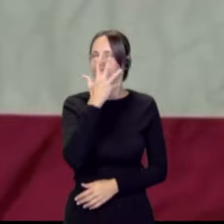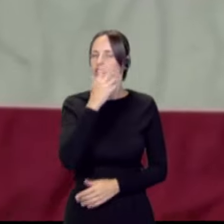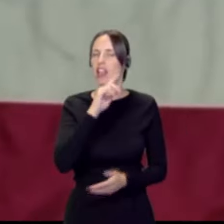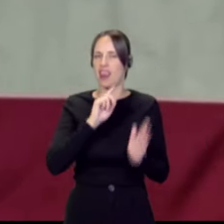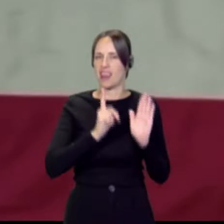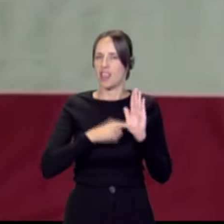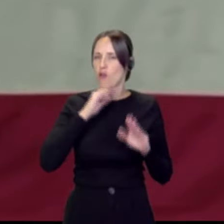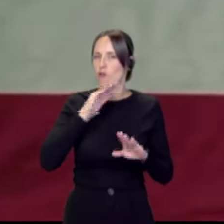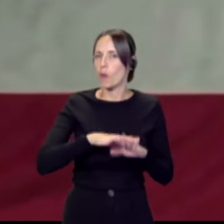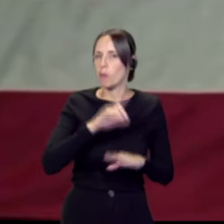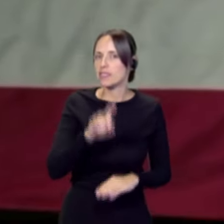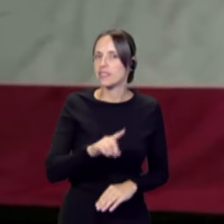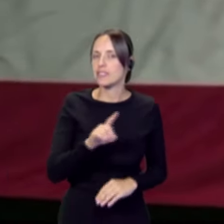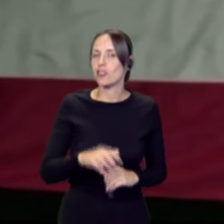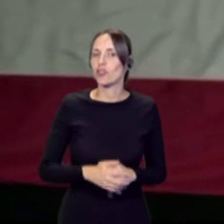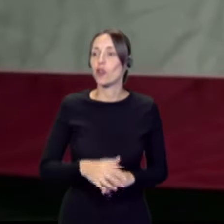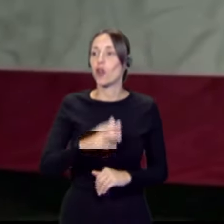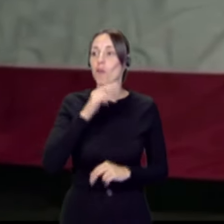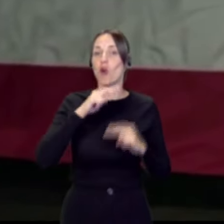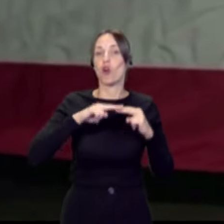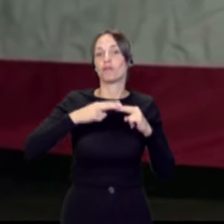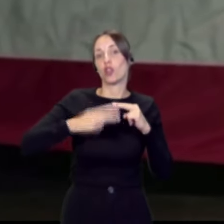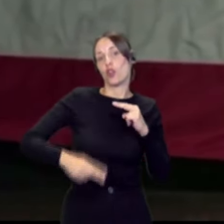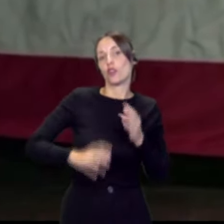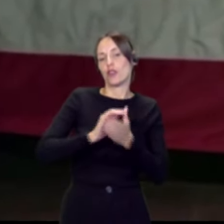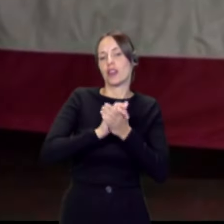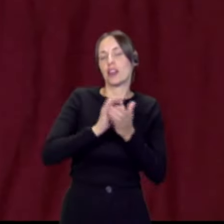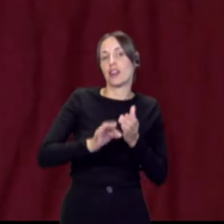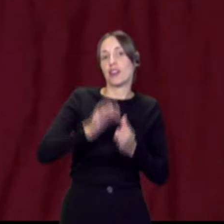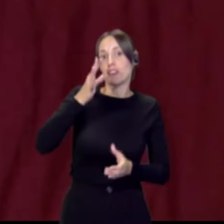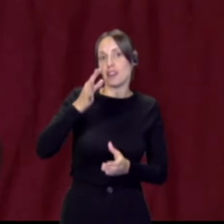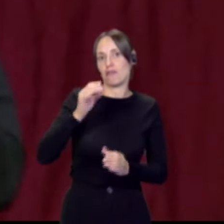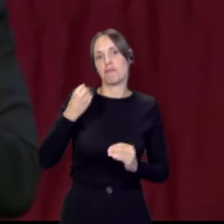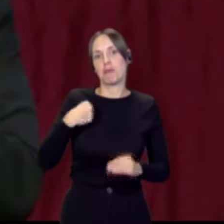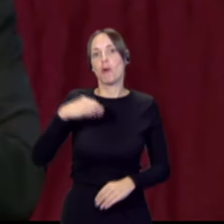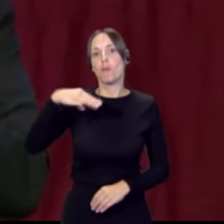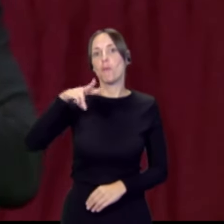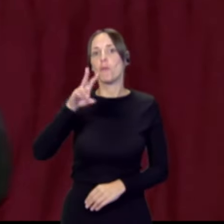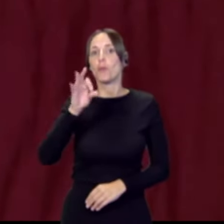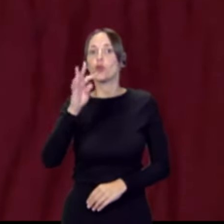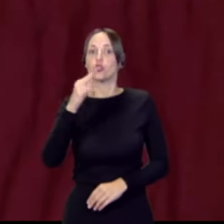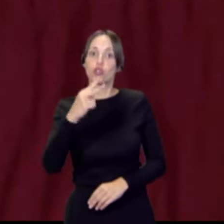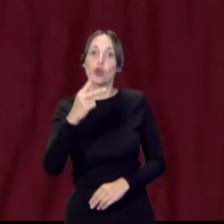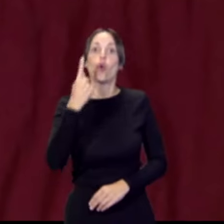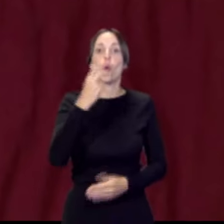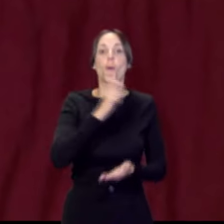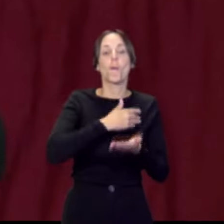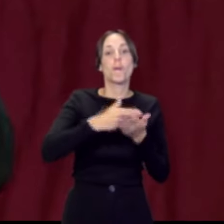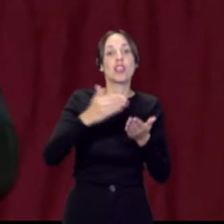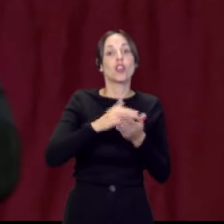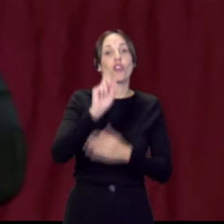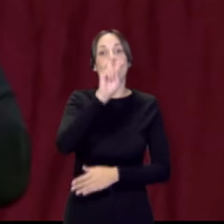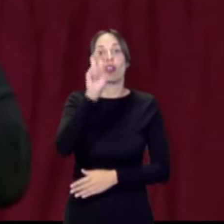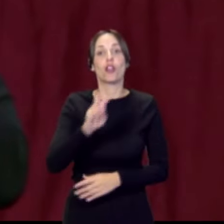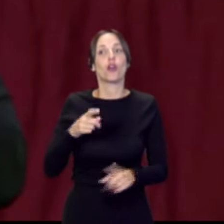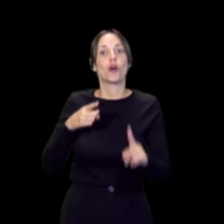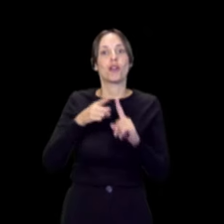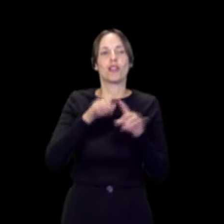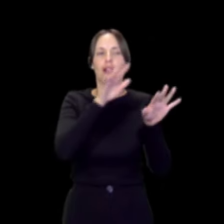legalidad. Las rifas de Elon Musk de $1 millón para atraer votantes de Trump desatan la polémica en